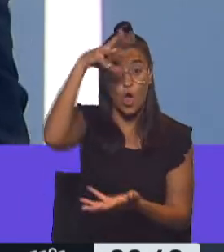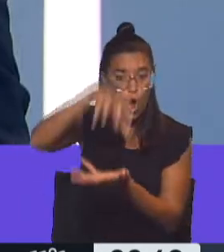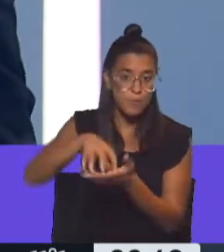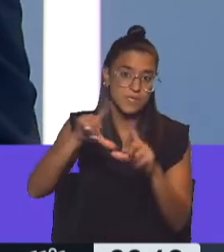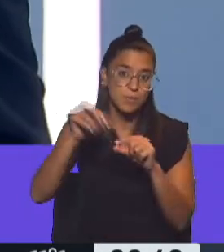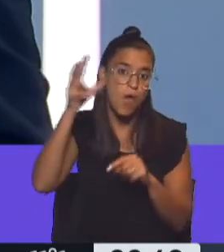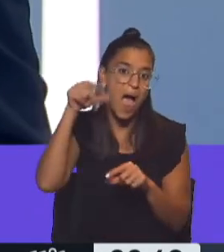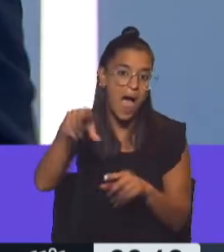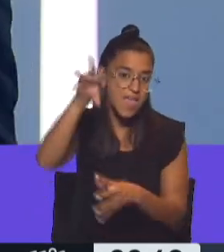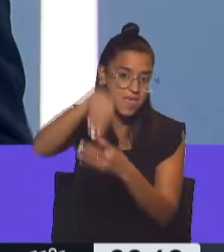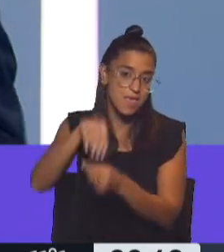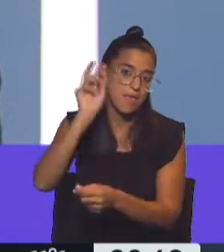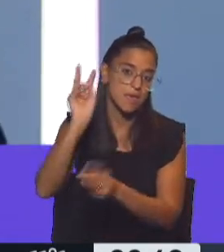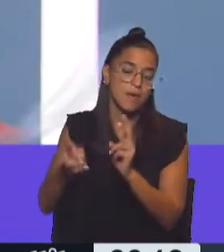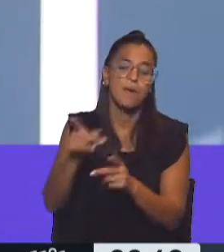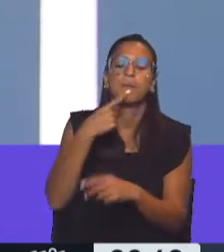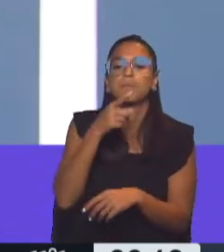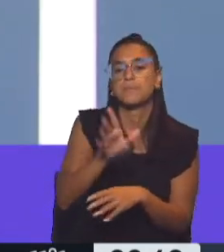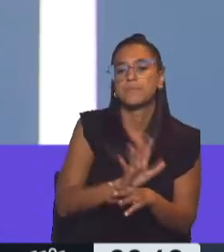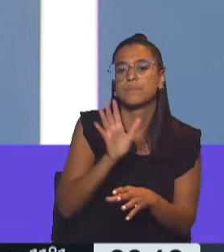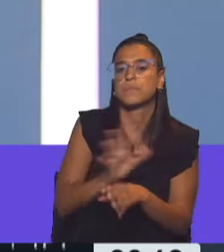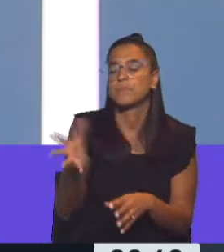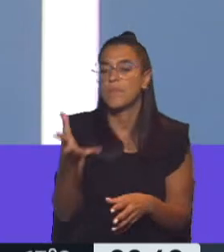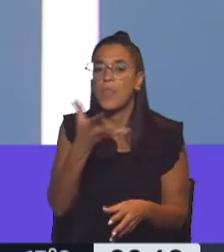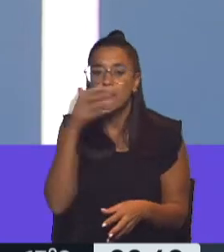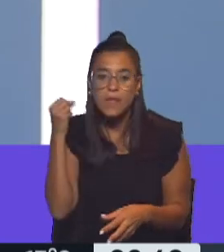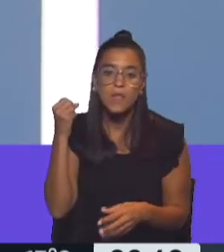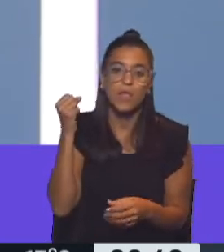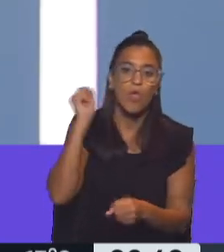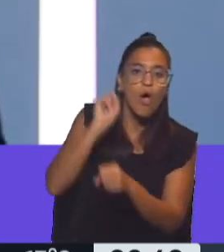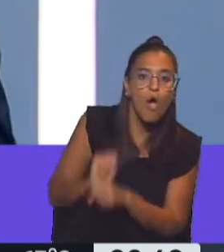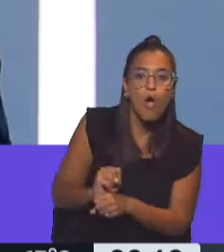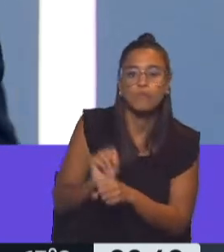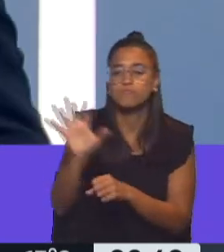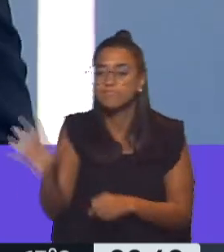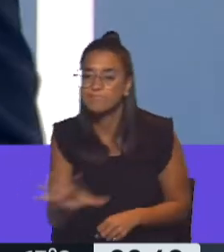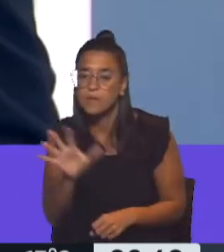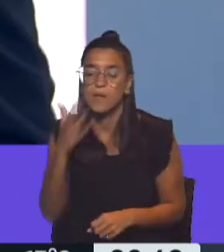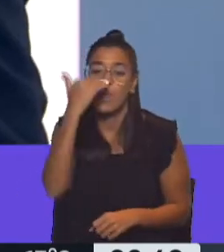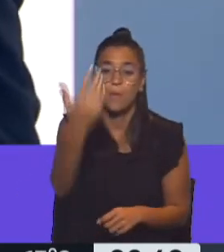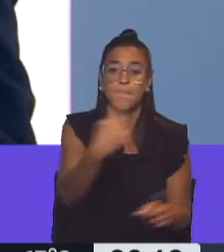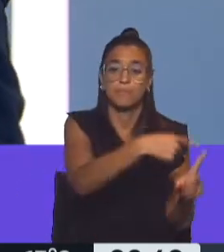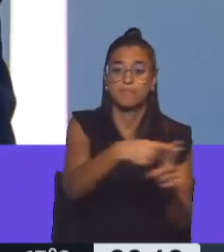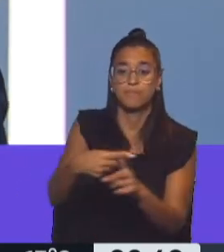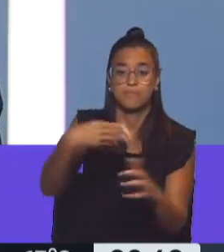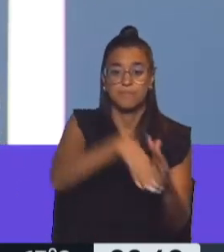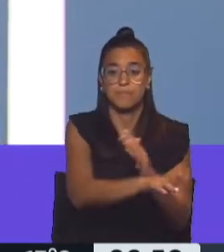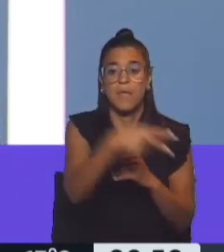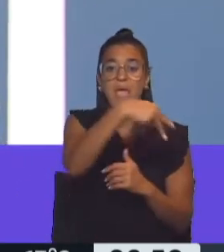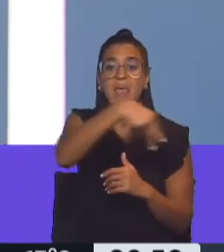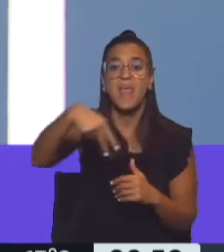todo detenidos aprensiones sospechas y aparece en un cementerio como nn